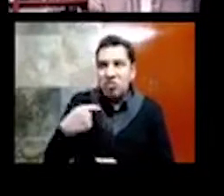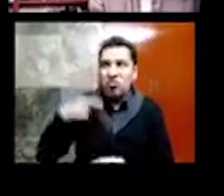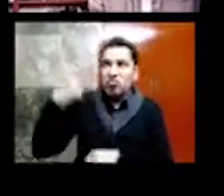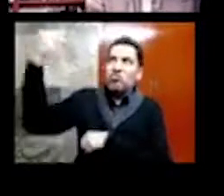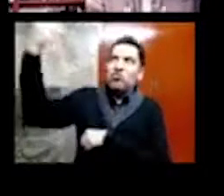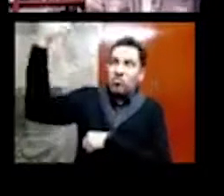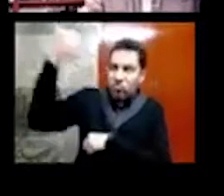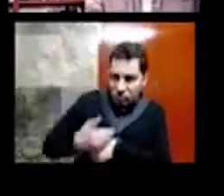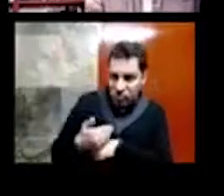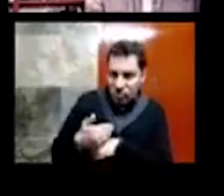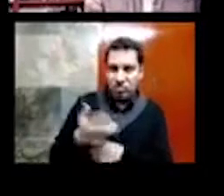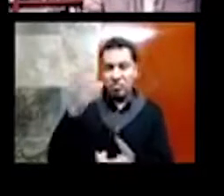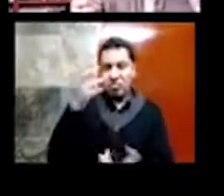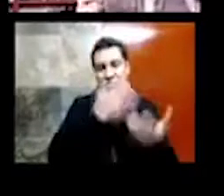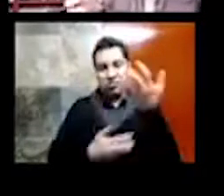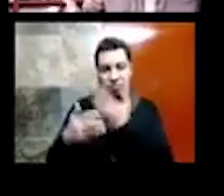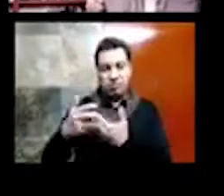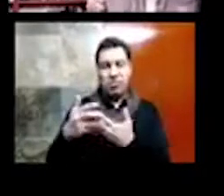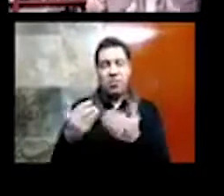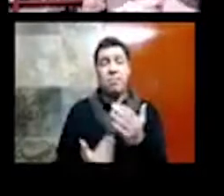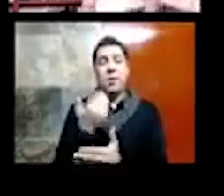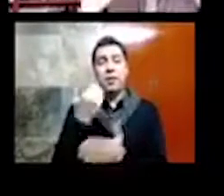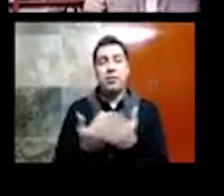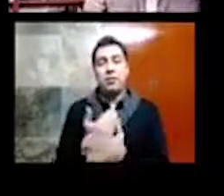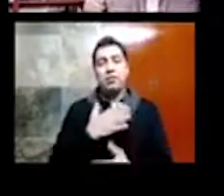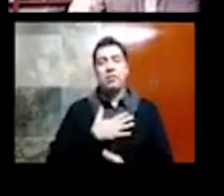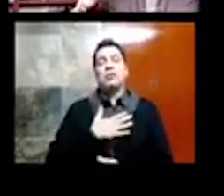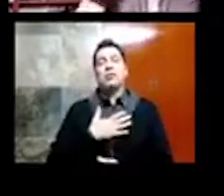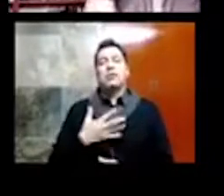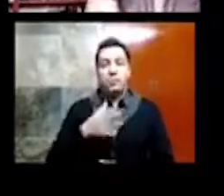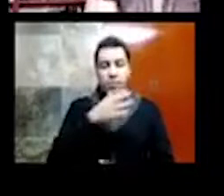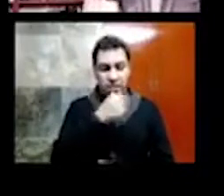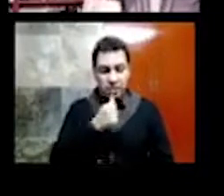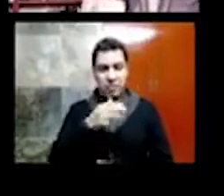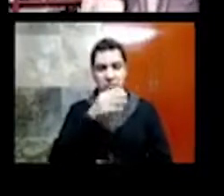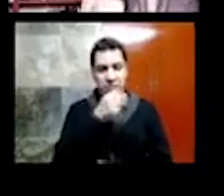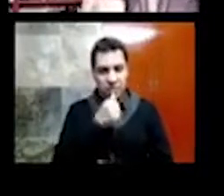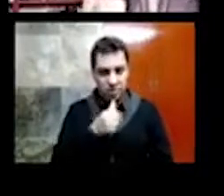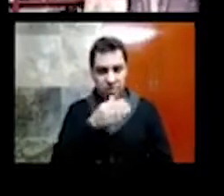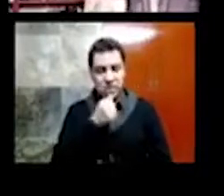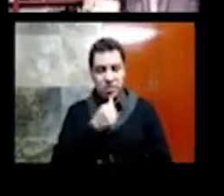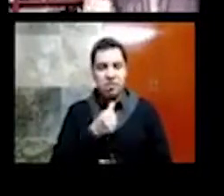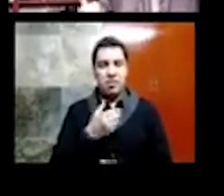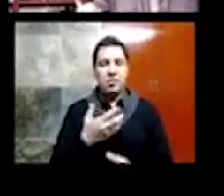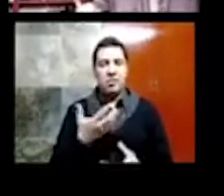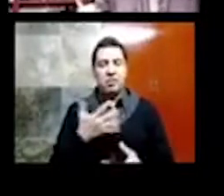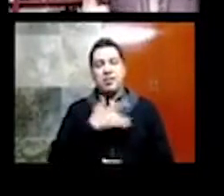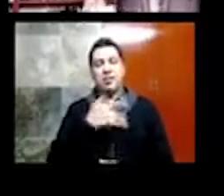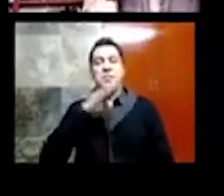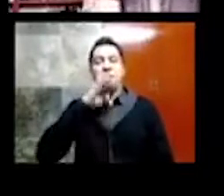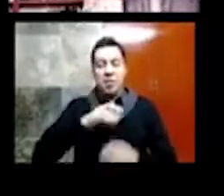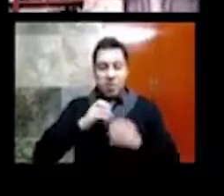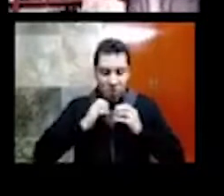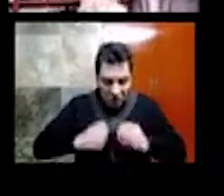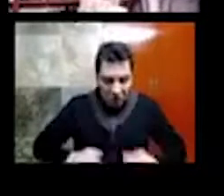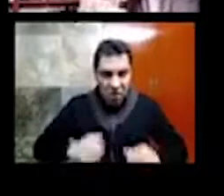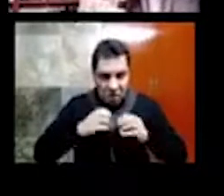Entonces, cuando entró en la resaca, Quetzalcóatl, le hablan de las atrocidades que había hecho en estado de ebriedad. Como todo